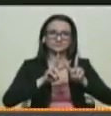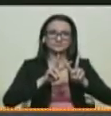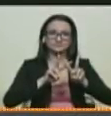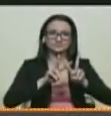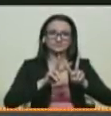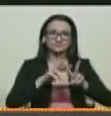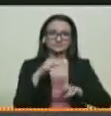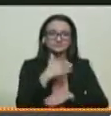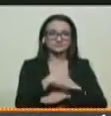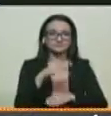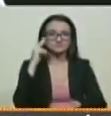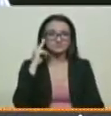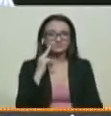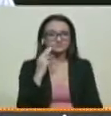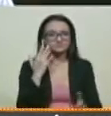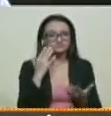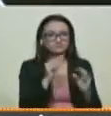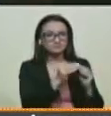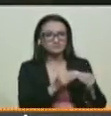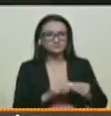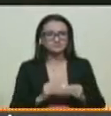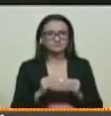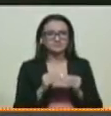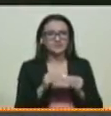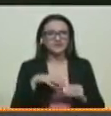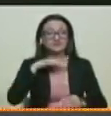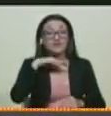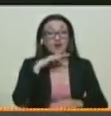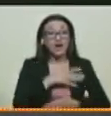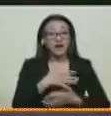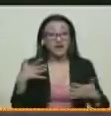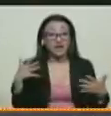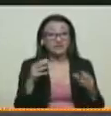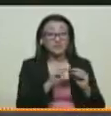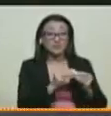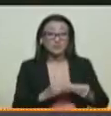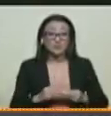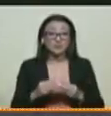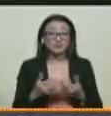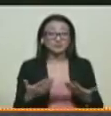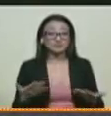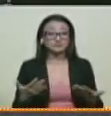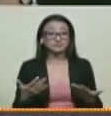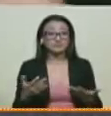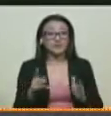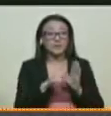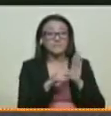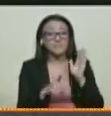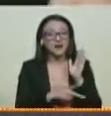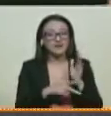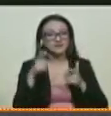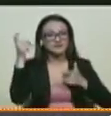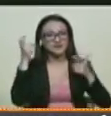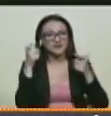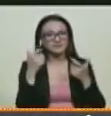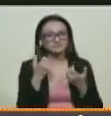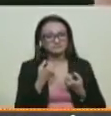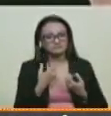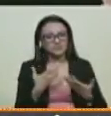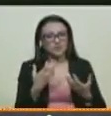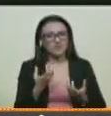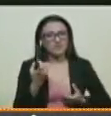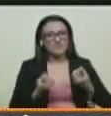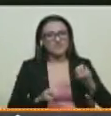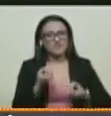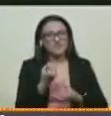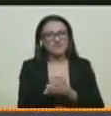la Avenida Bolívar. Hemos visto la recuperación del Boulevard de Sabana Grande, hemos visto el florecimiento del Parque Hugo Chávez acá cerca en